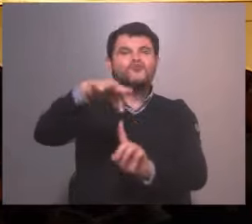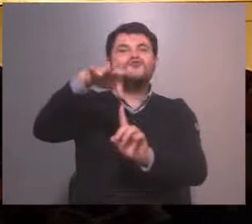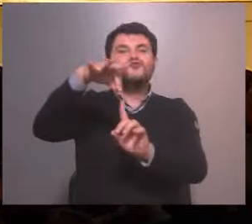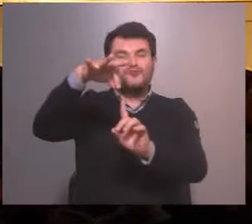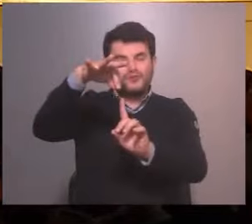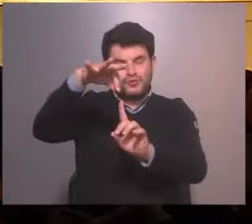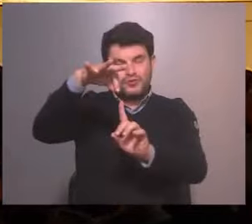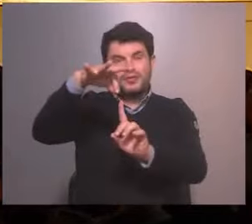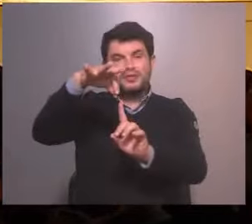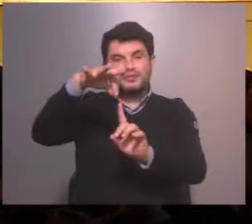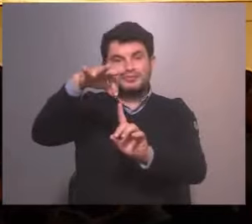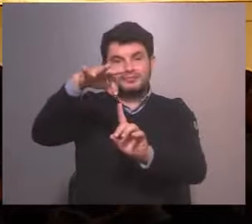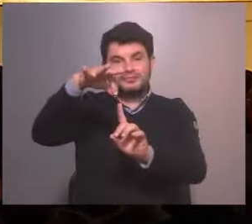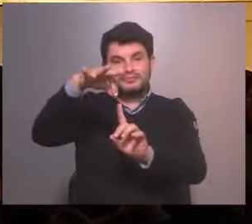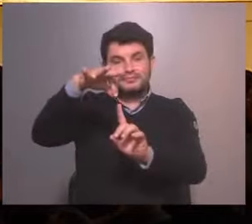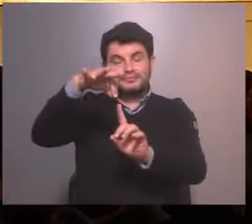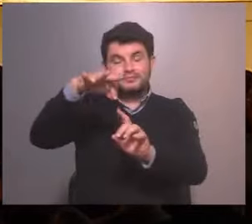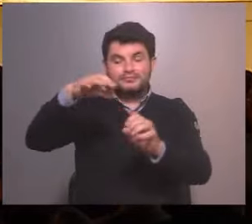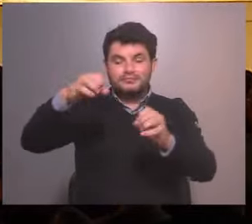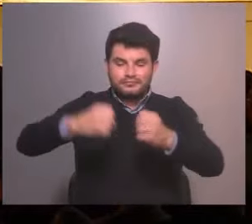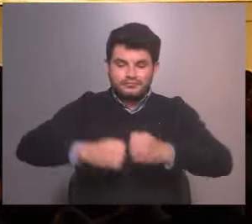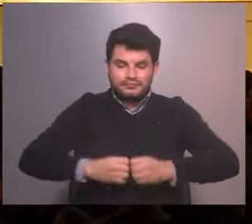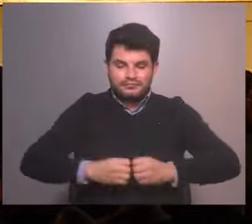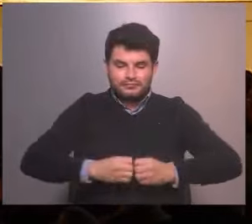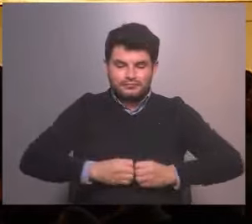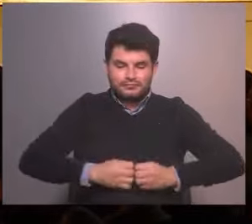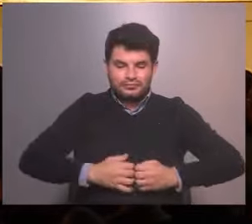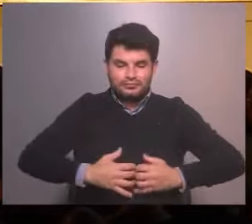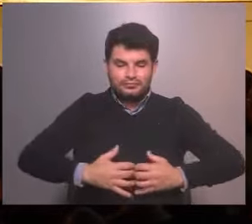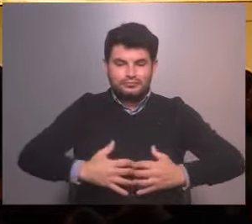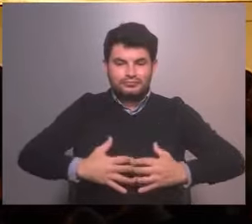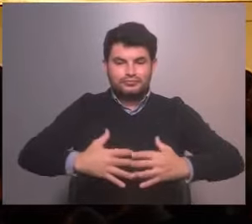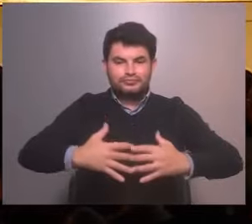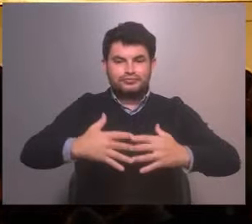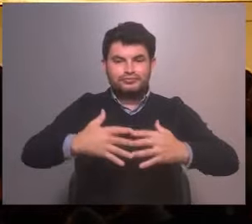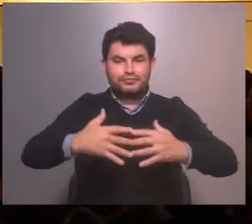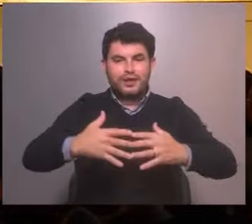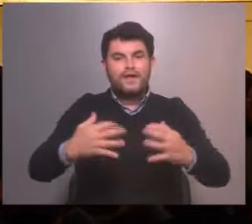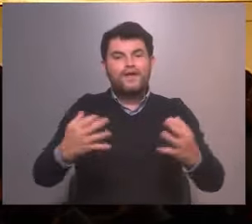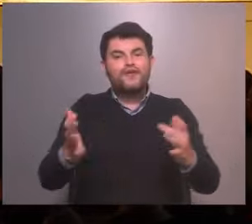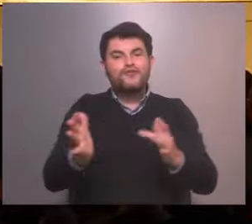en tentación, mas líbranos del mal.